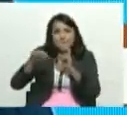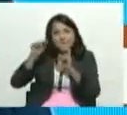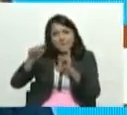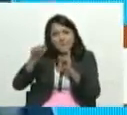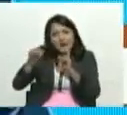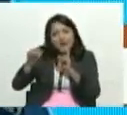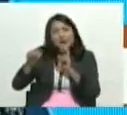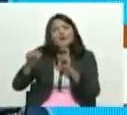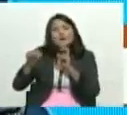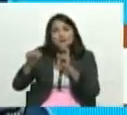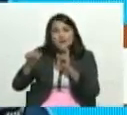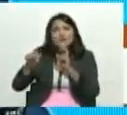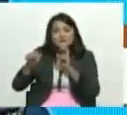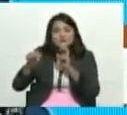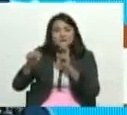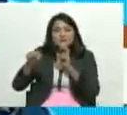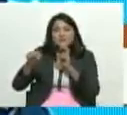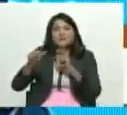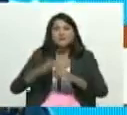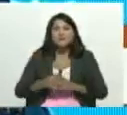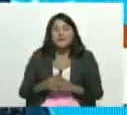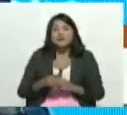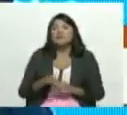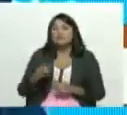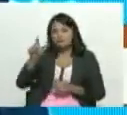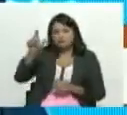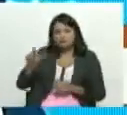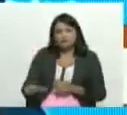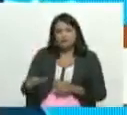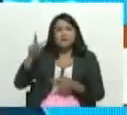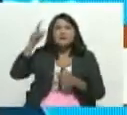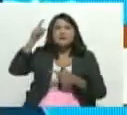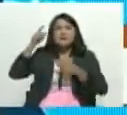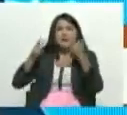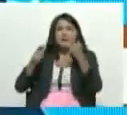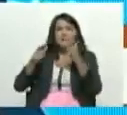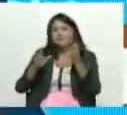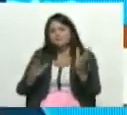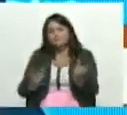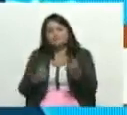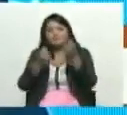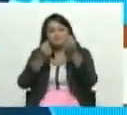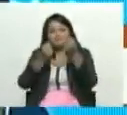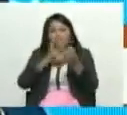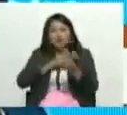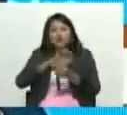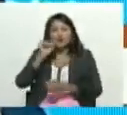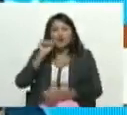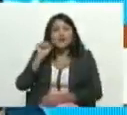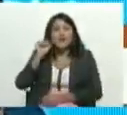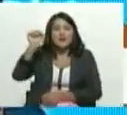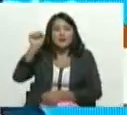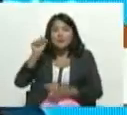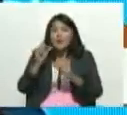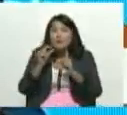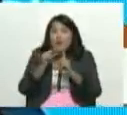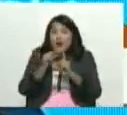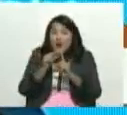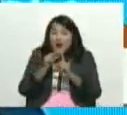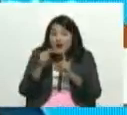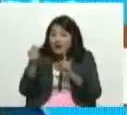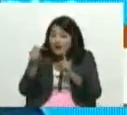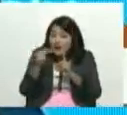esto que estábamos construyendo el comandante Chávez rescata además la palabra socialismo y la incluye en esta épica